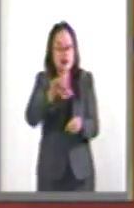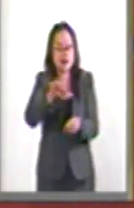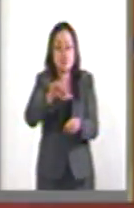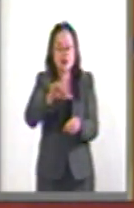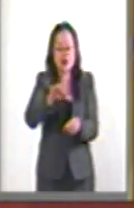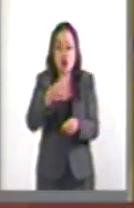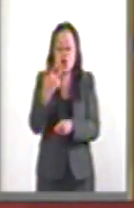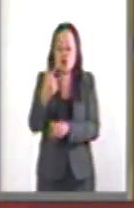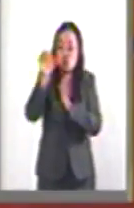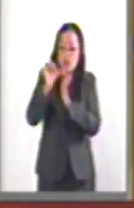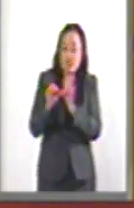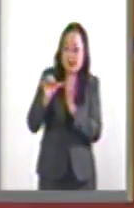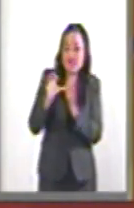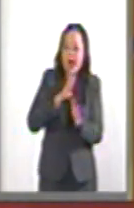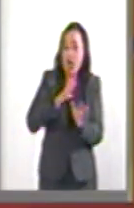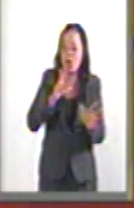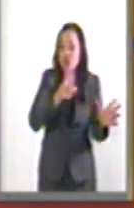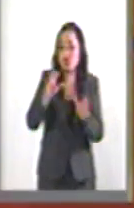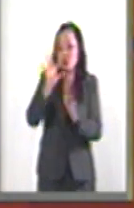8 meses, aumentó el